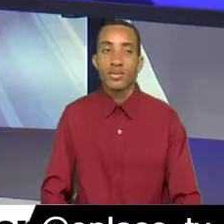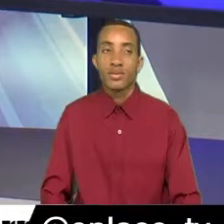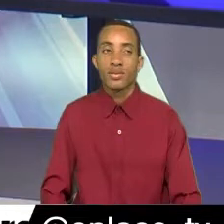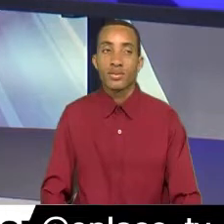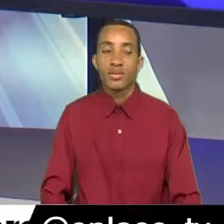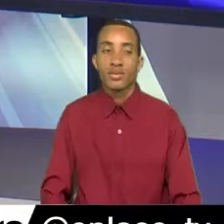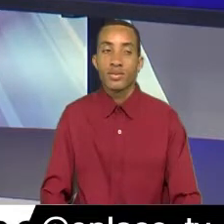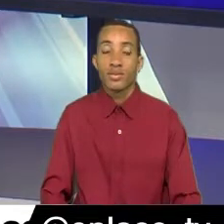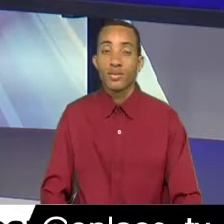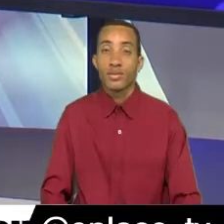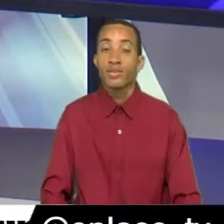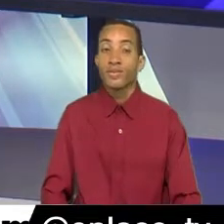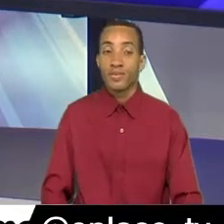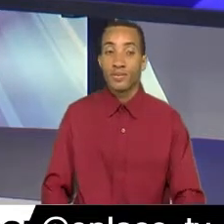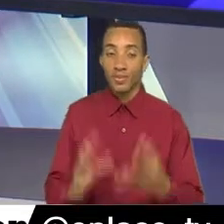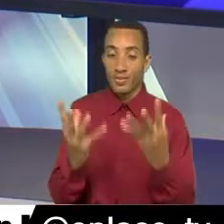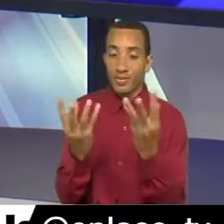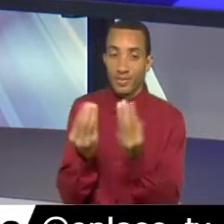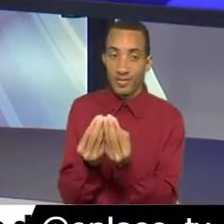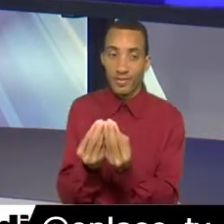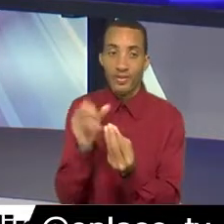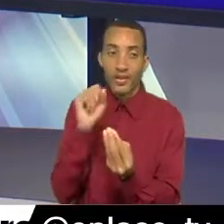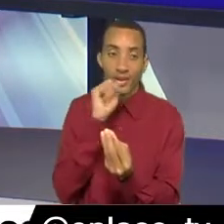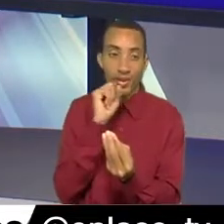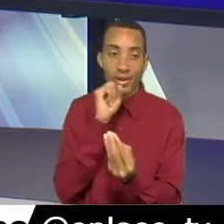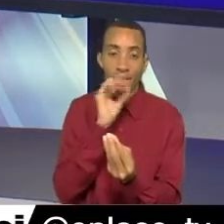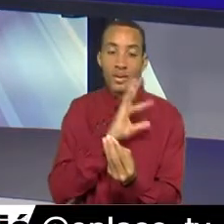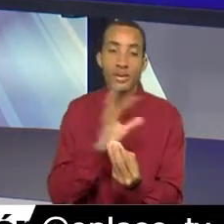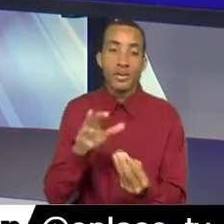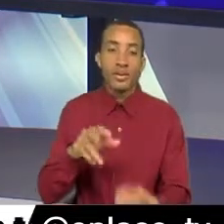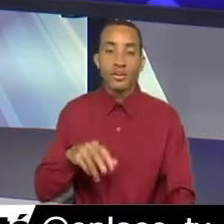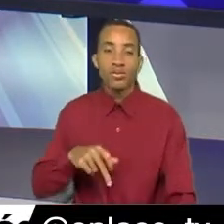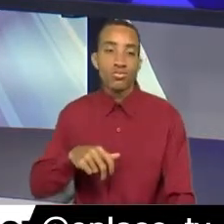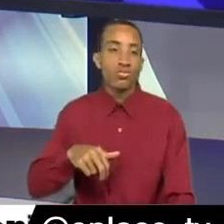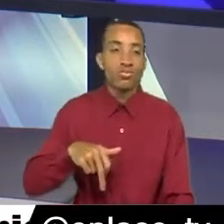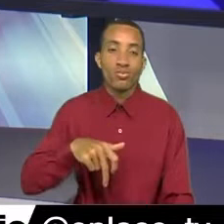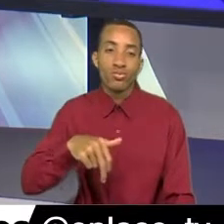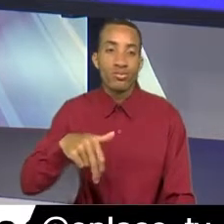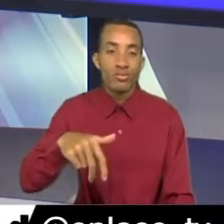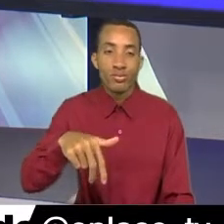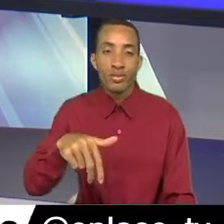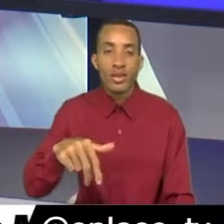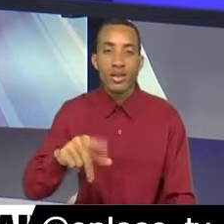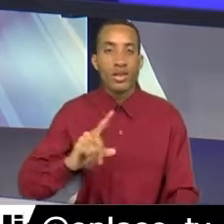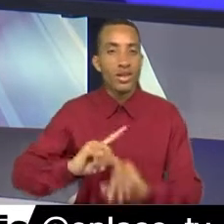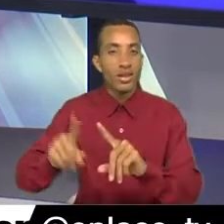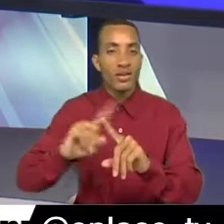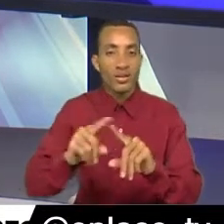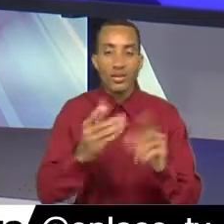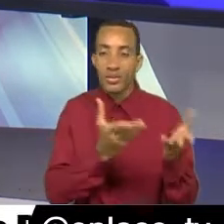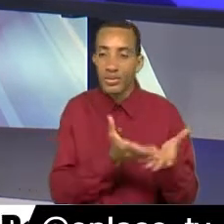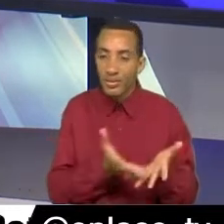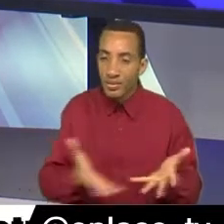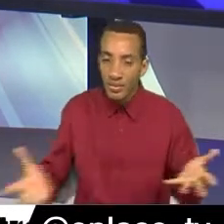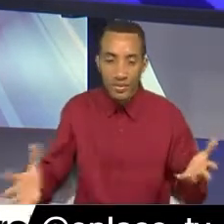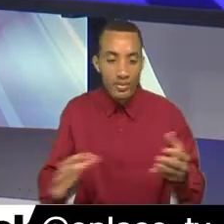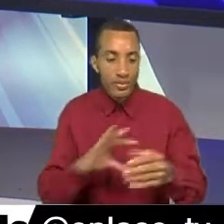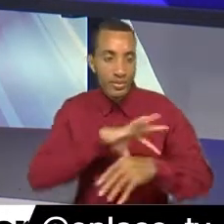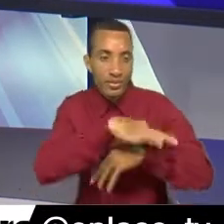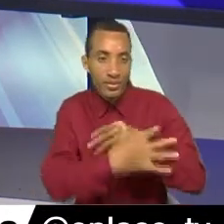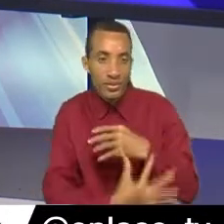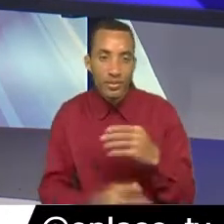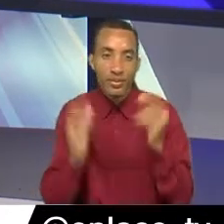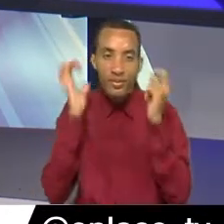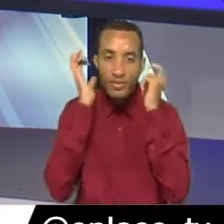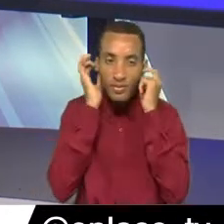Y un grupo de barranqueños realizará una pasarela en donde se expondrán diferentes manualidades como artesanías y bisutería. La actividad se